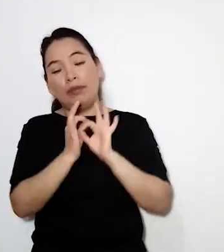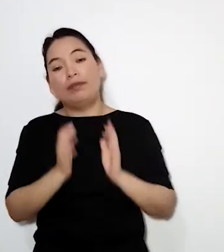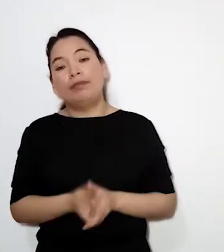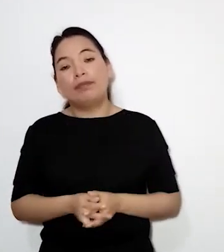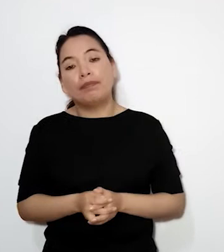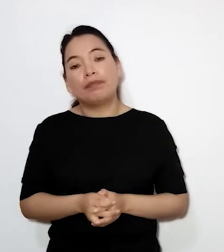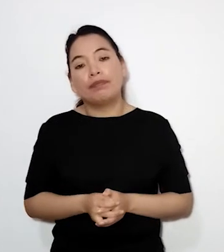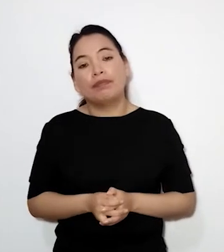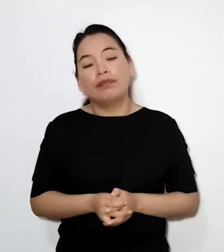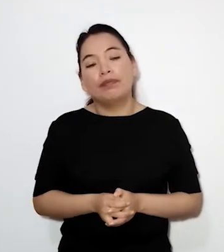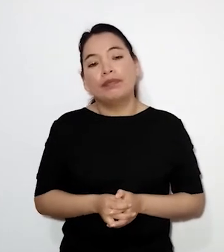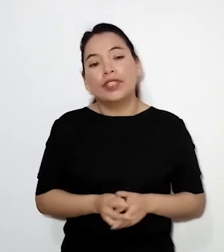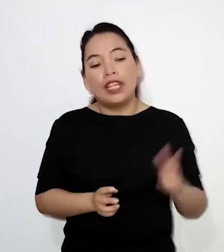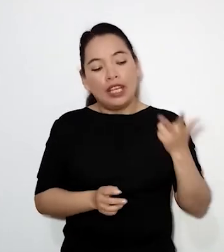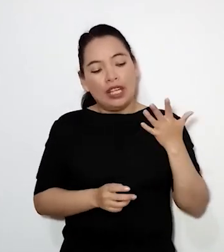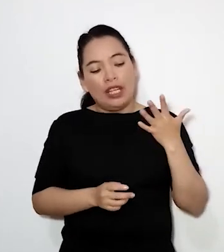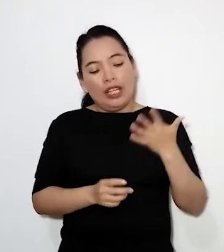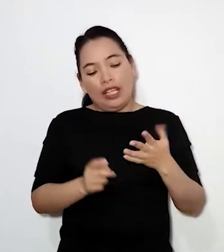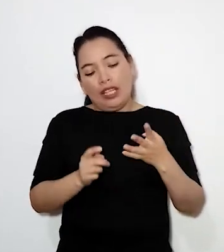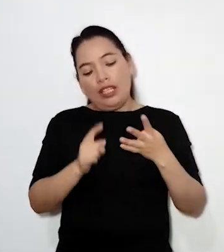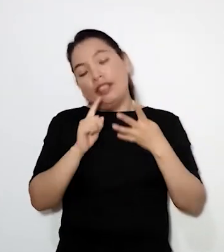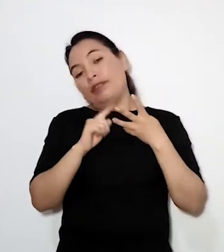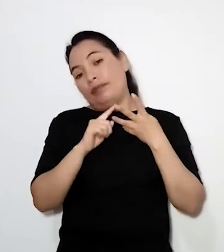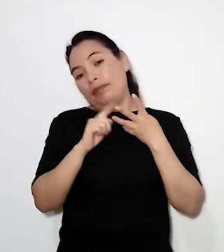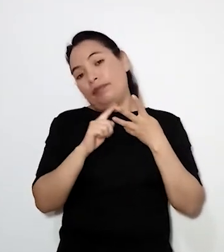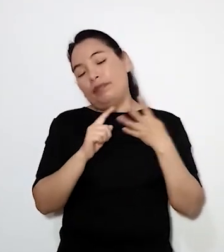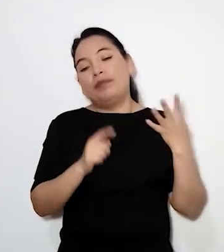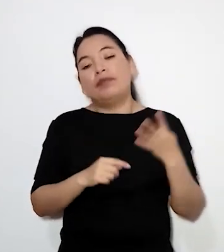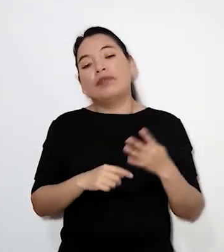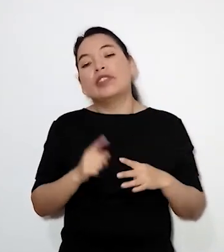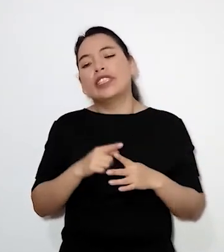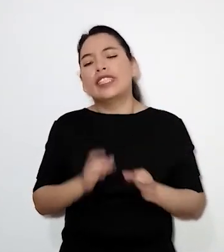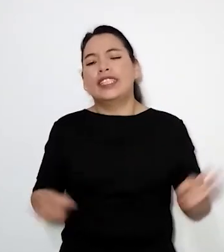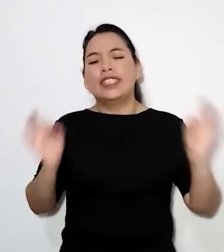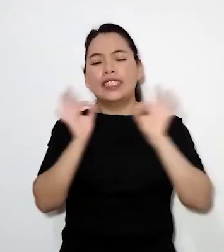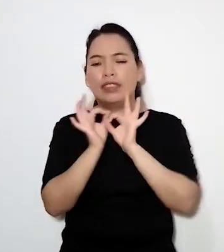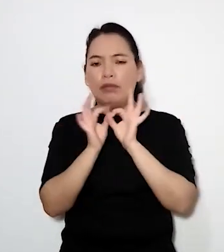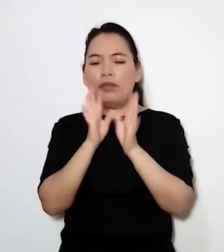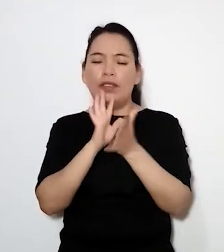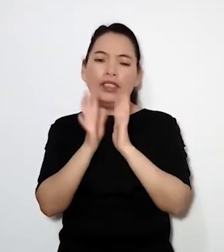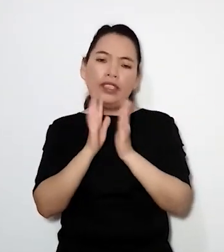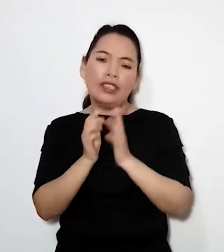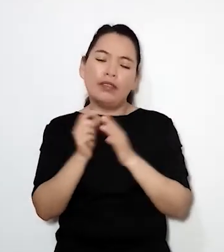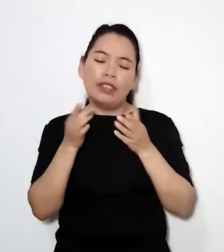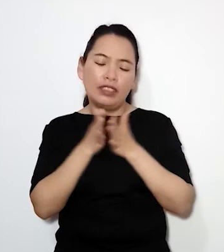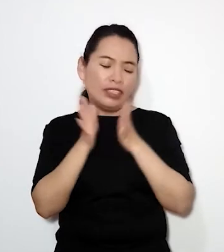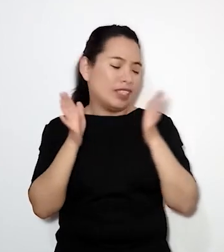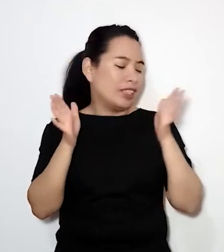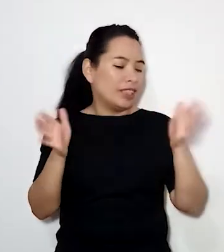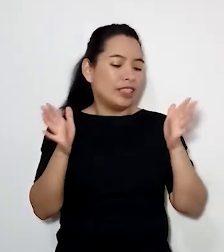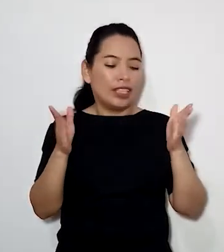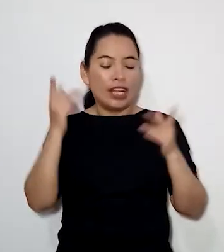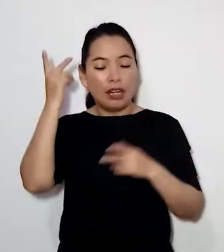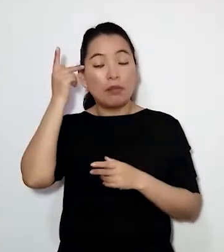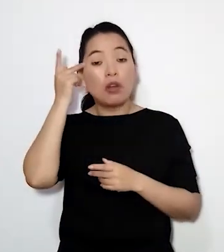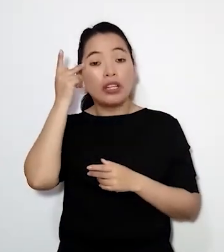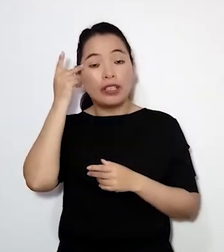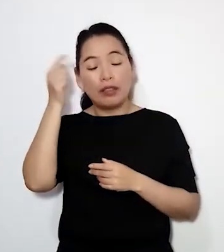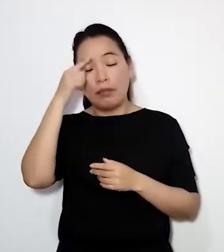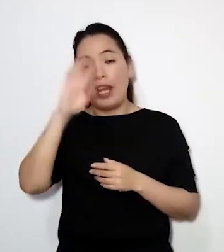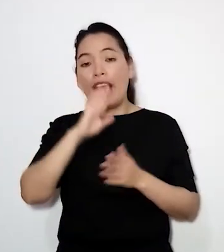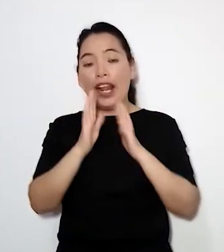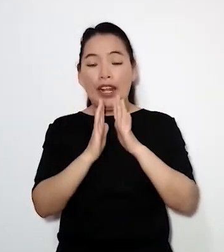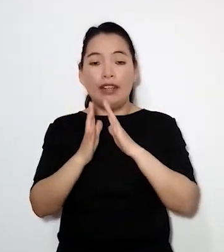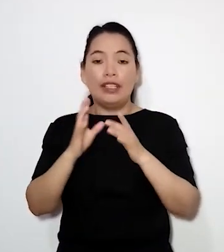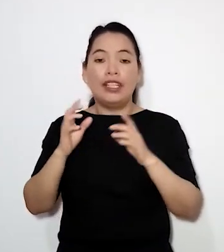lugar, nos parece también importante generar políticas que favorezcan la transversalización de la inclusión en